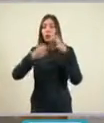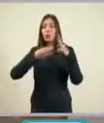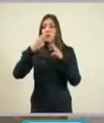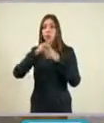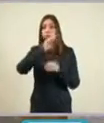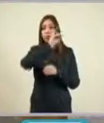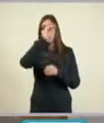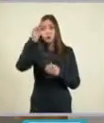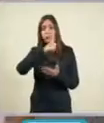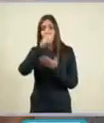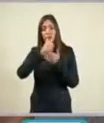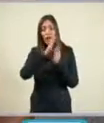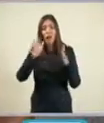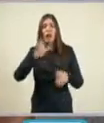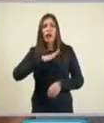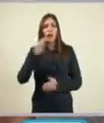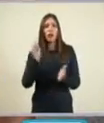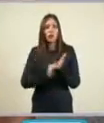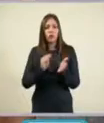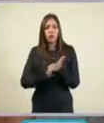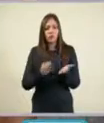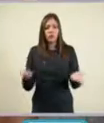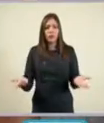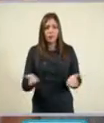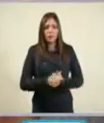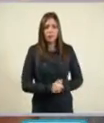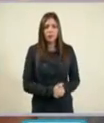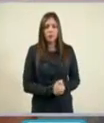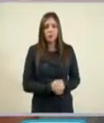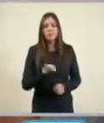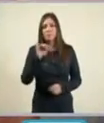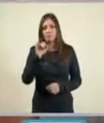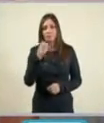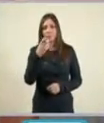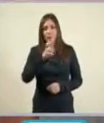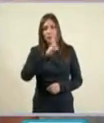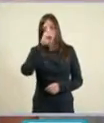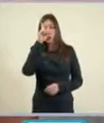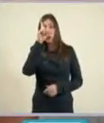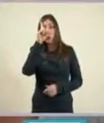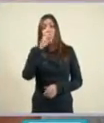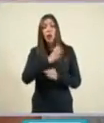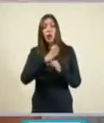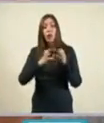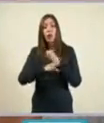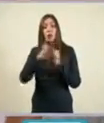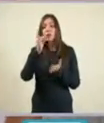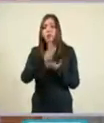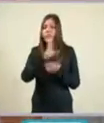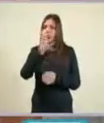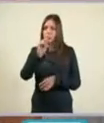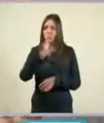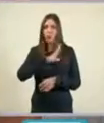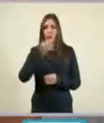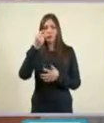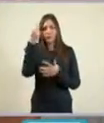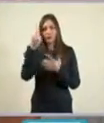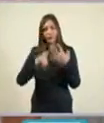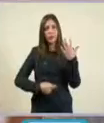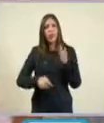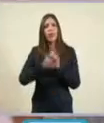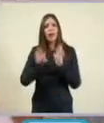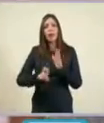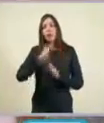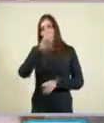de una violencia que no se limita a nada más a un aspecto, ¿no? Es una violencia que es desde la violencia familiar, es la violencia en